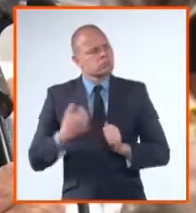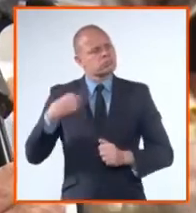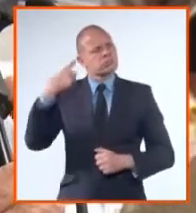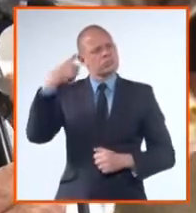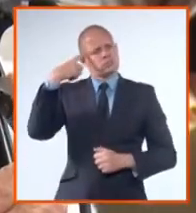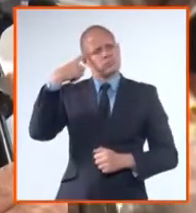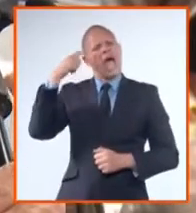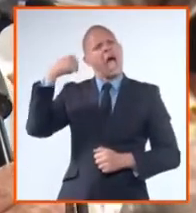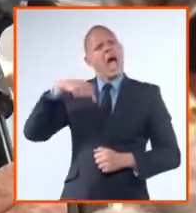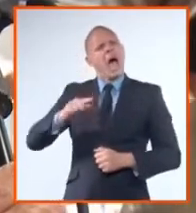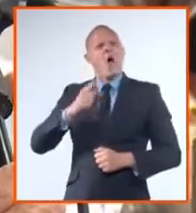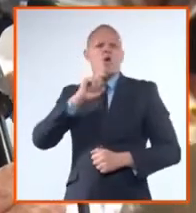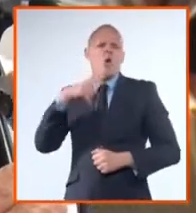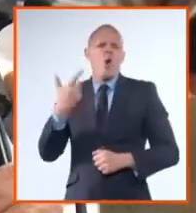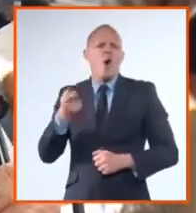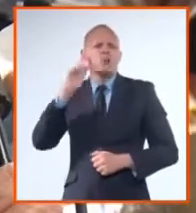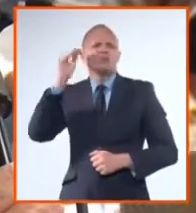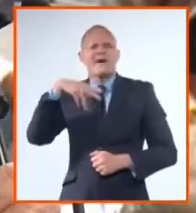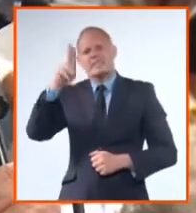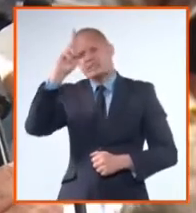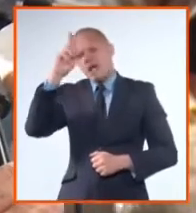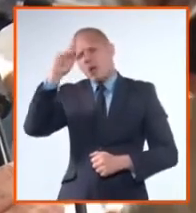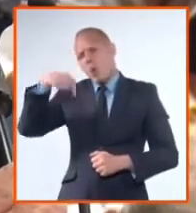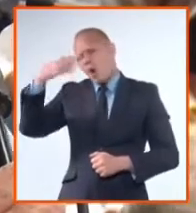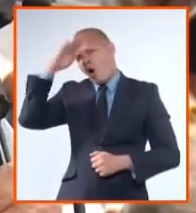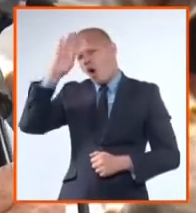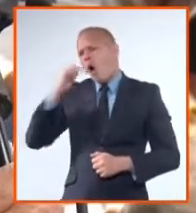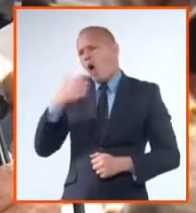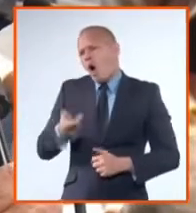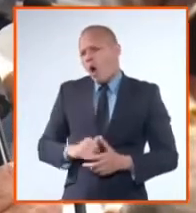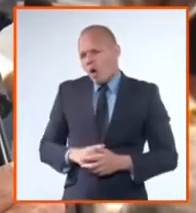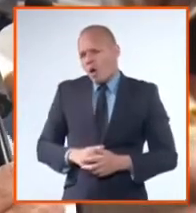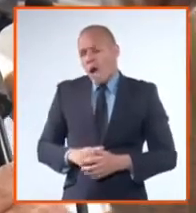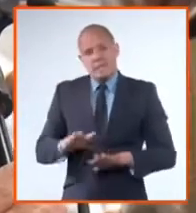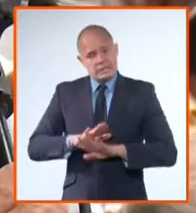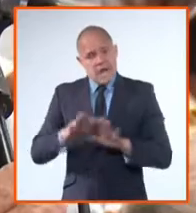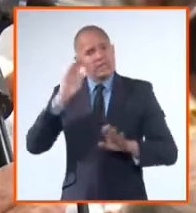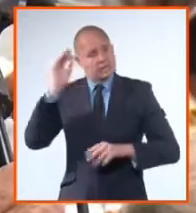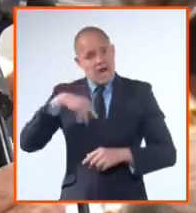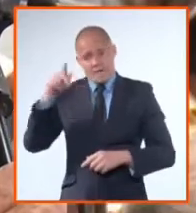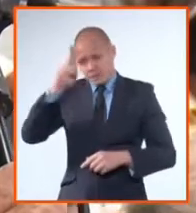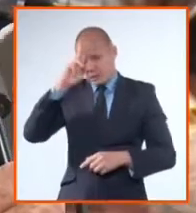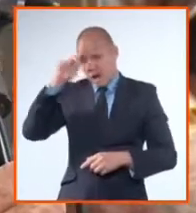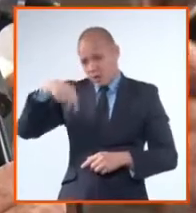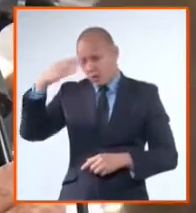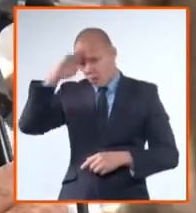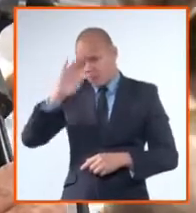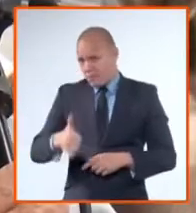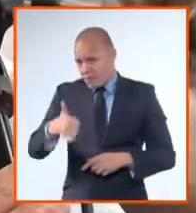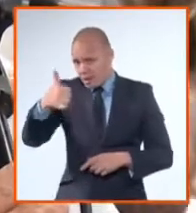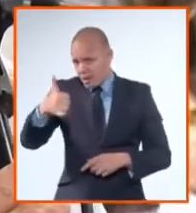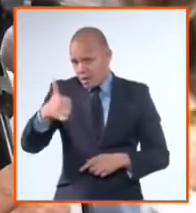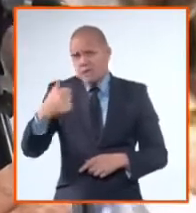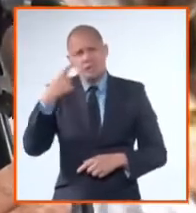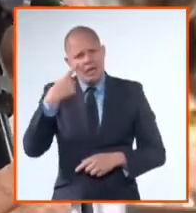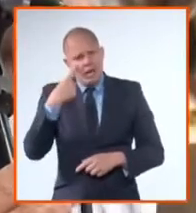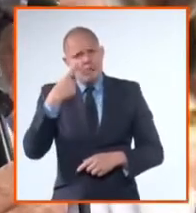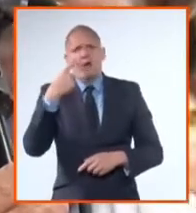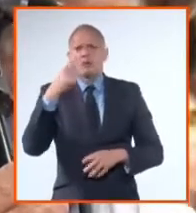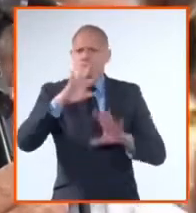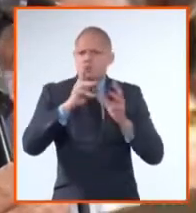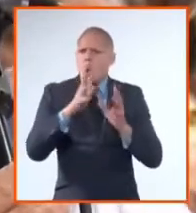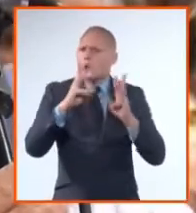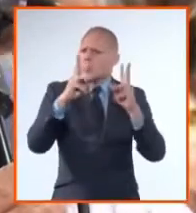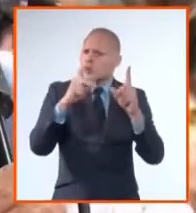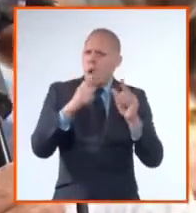es decir, el sistema de salud nosotros está comprobado que es bueno, buenísimo, están los resultados de la mortalidad infantil,